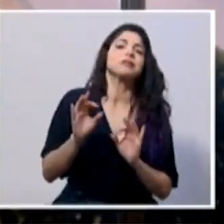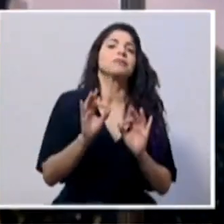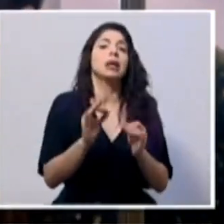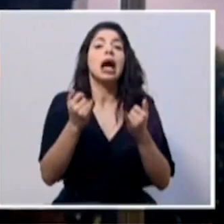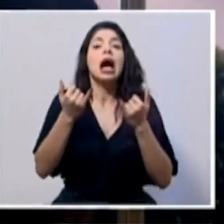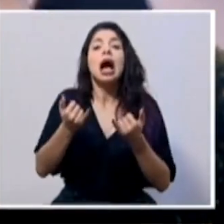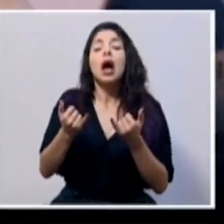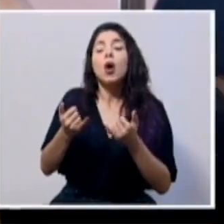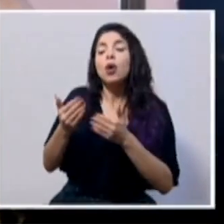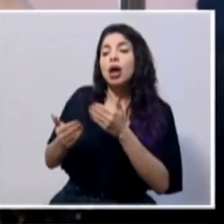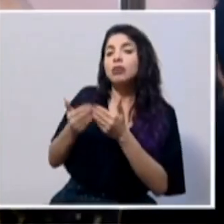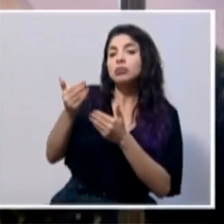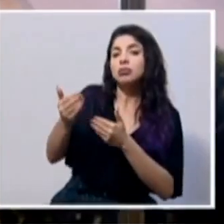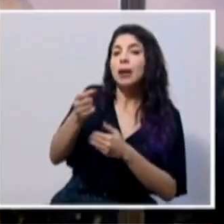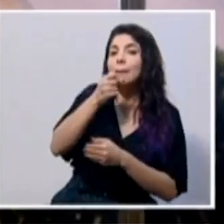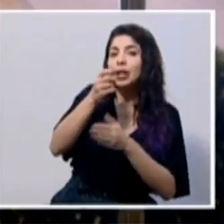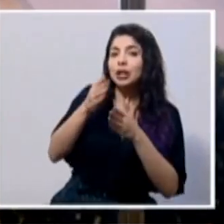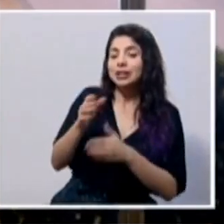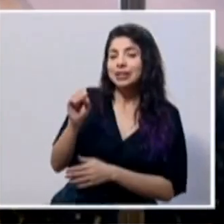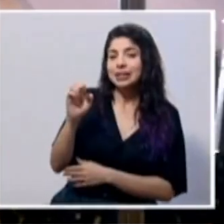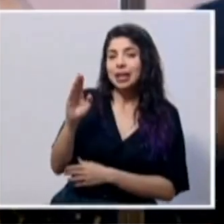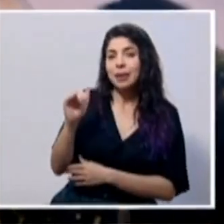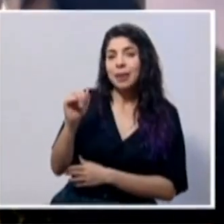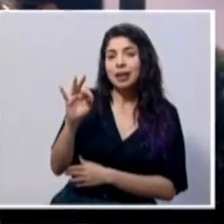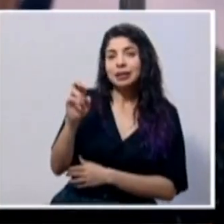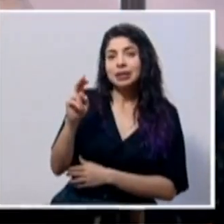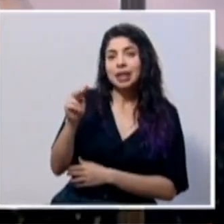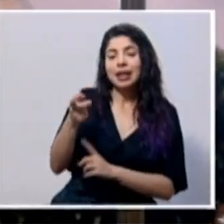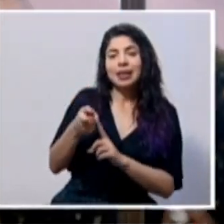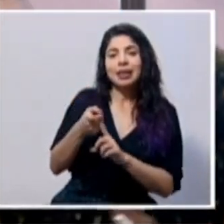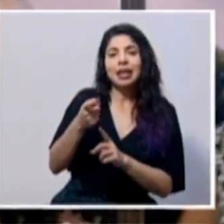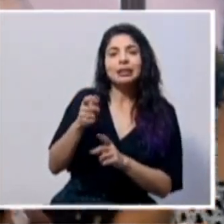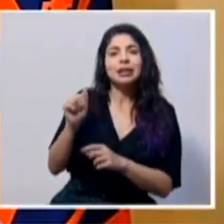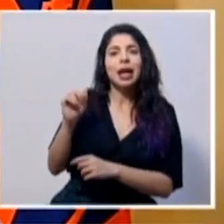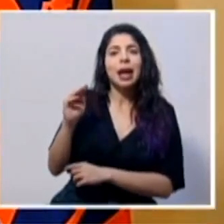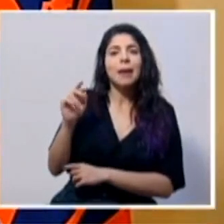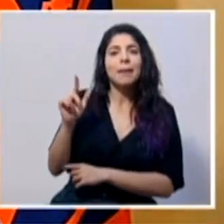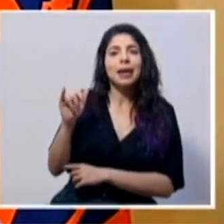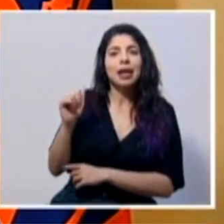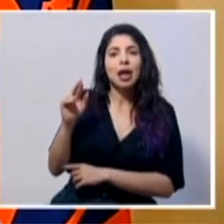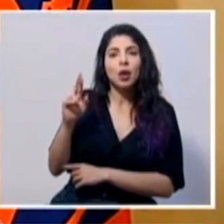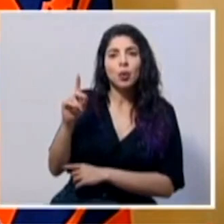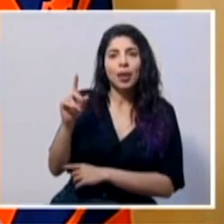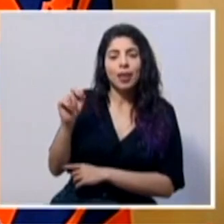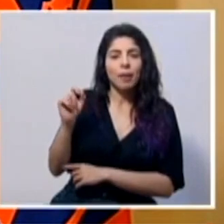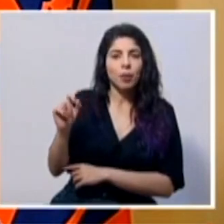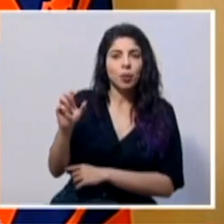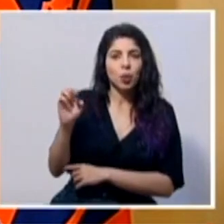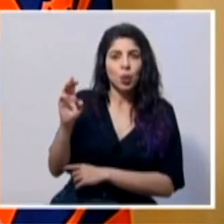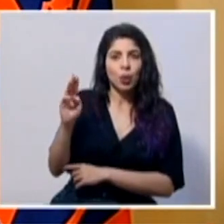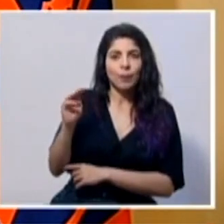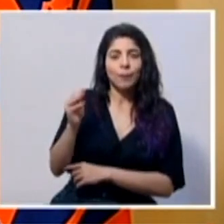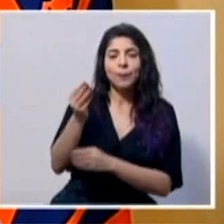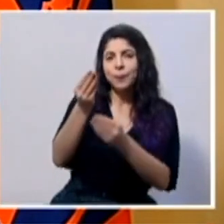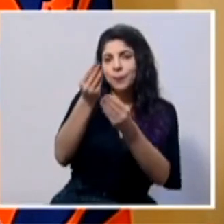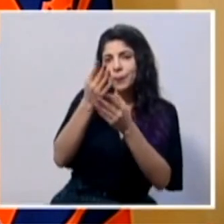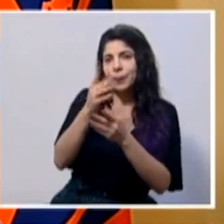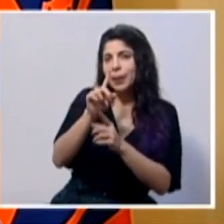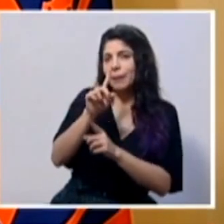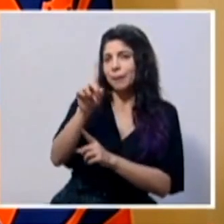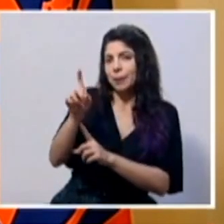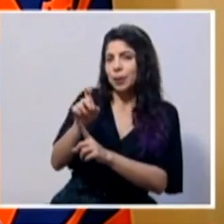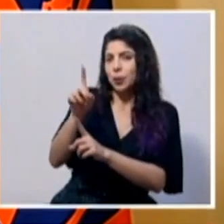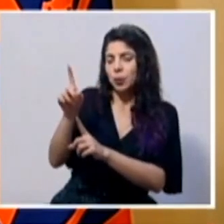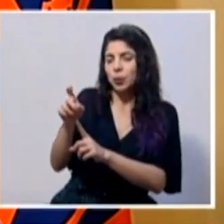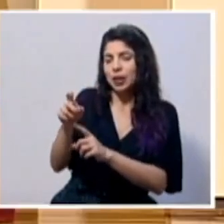A continuación, el colega Sebastián Dos Rodríguez del medio digital ameliarueda.com nos dirige sus